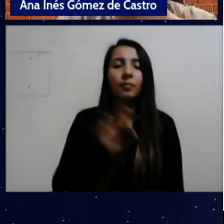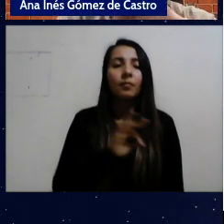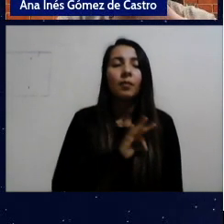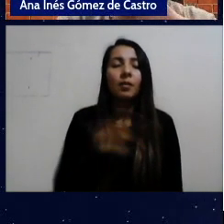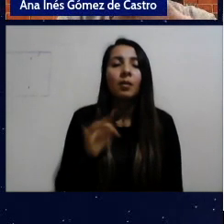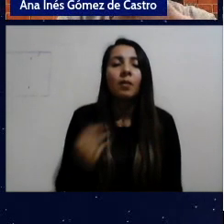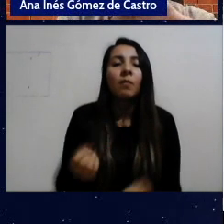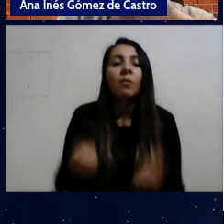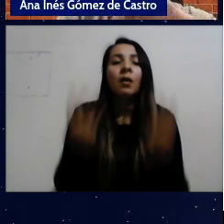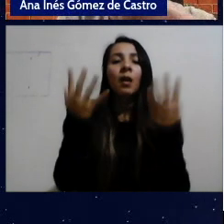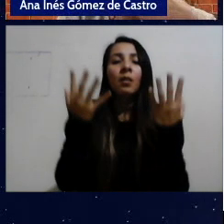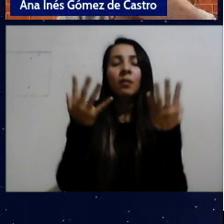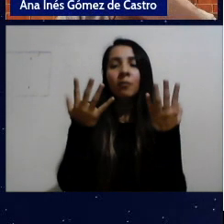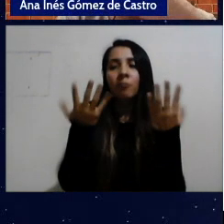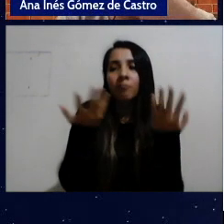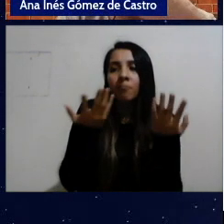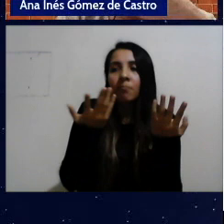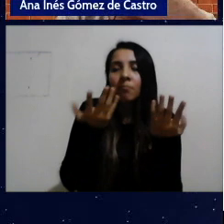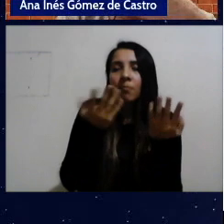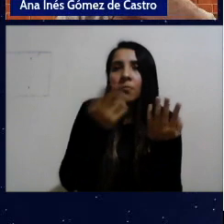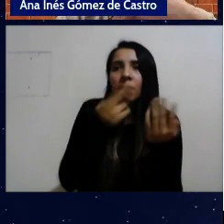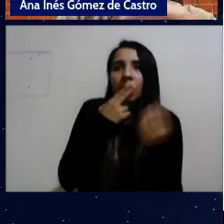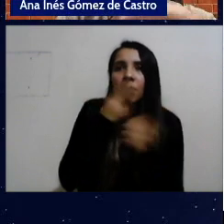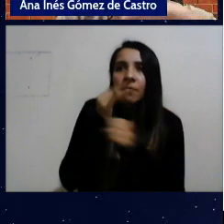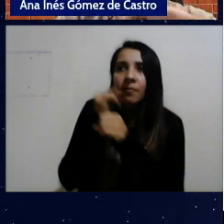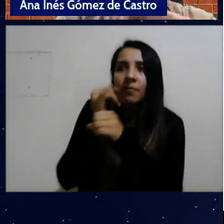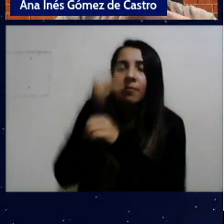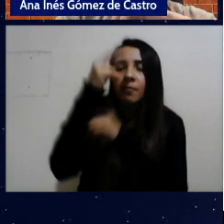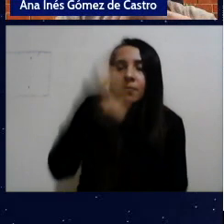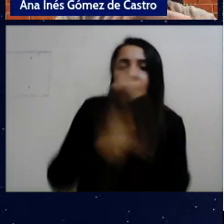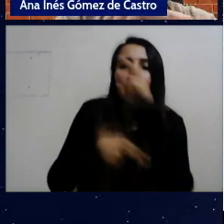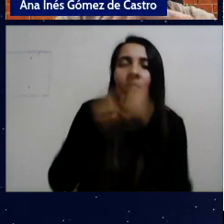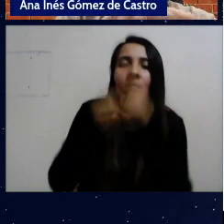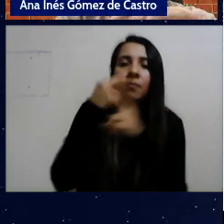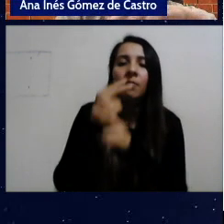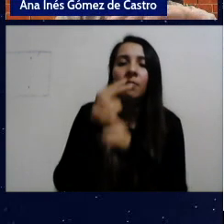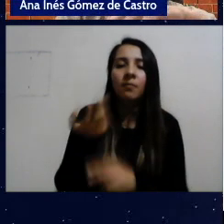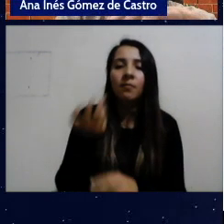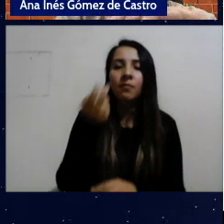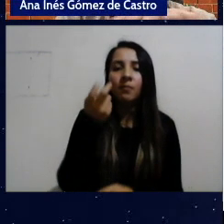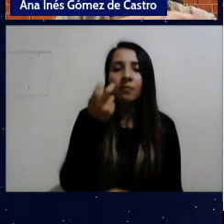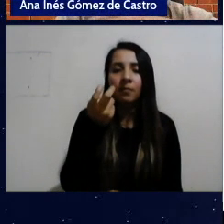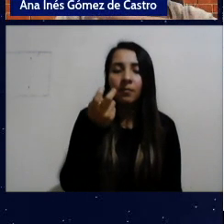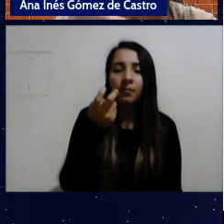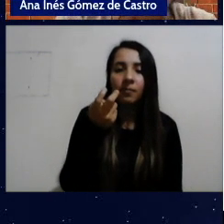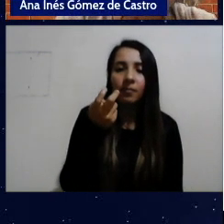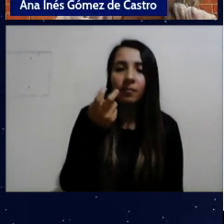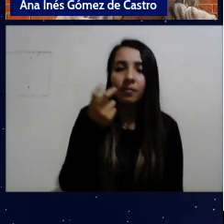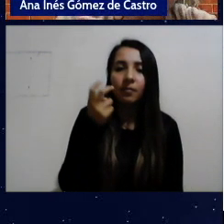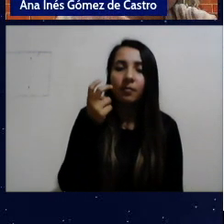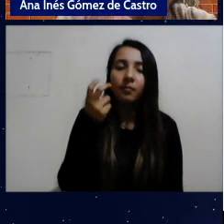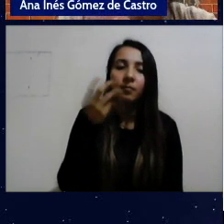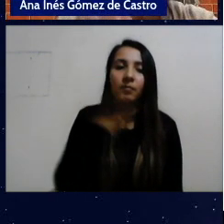ha podido o puede haber vida en el universo. Porque